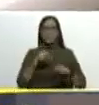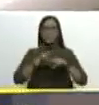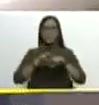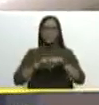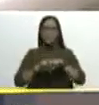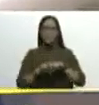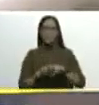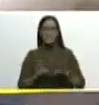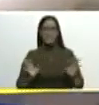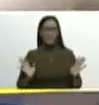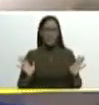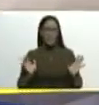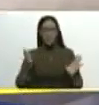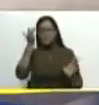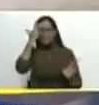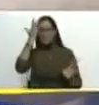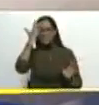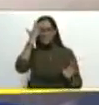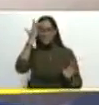en la cova, ¿no? Ah,